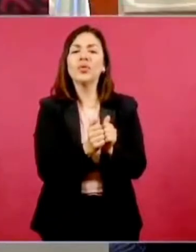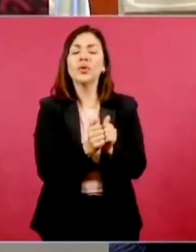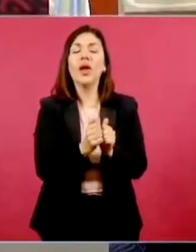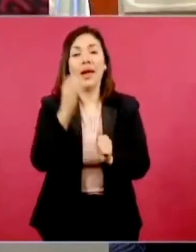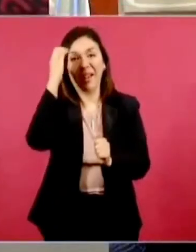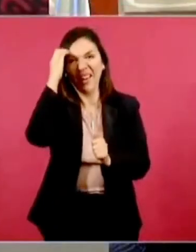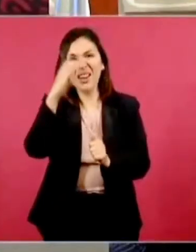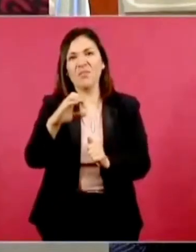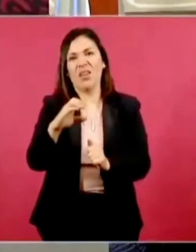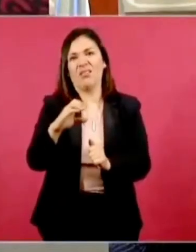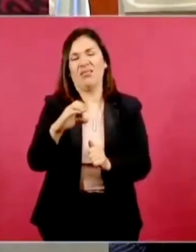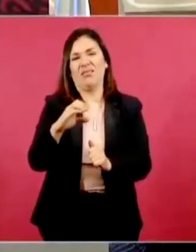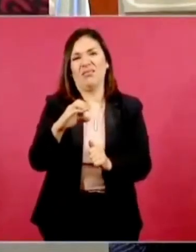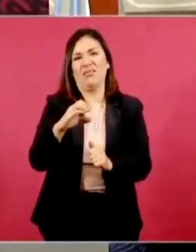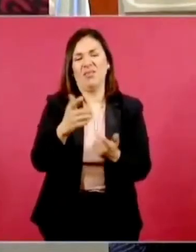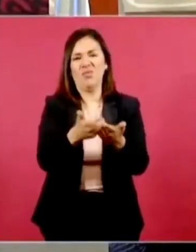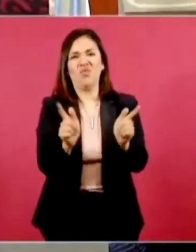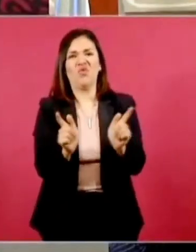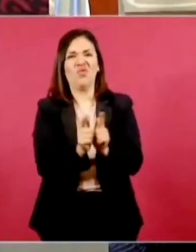organizada.